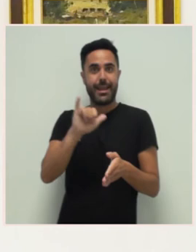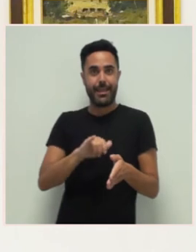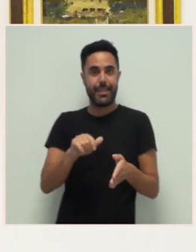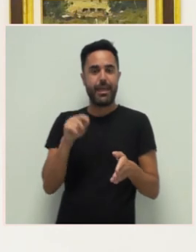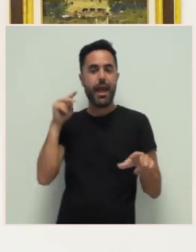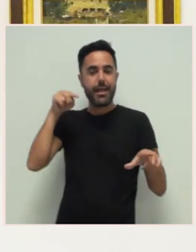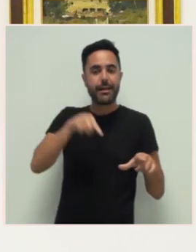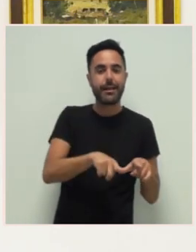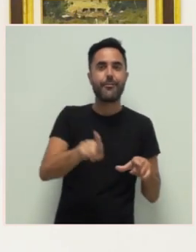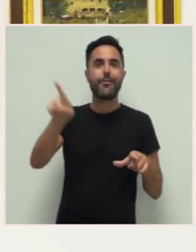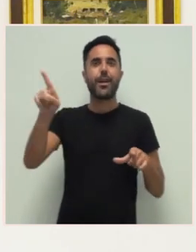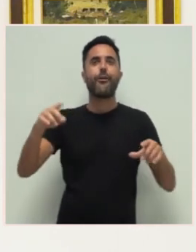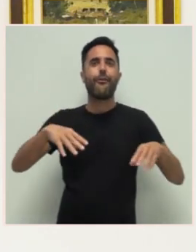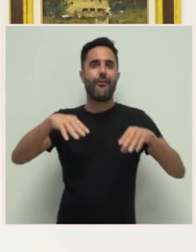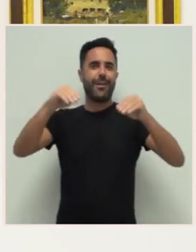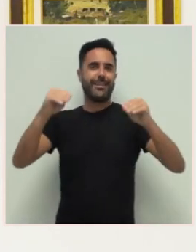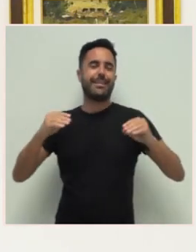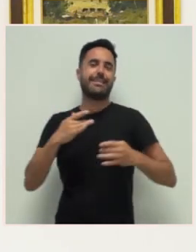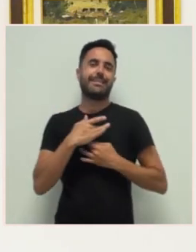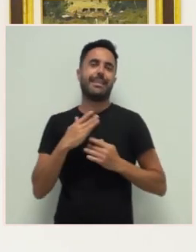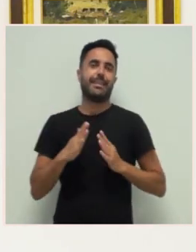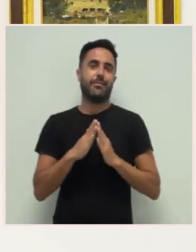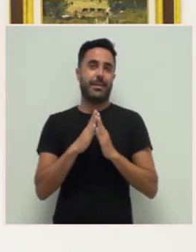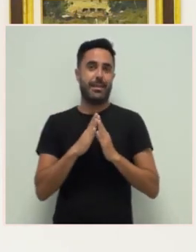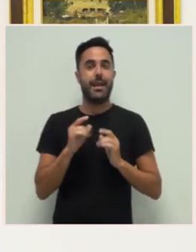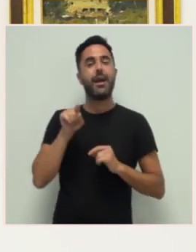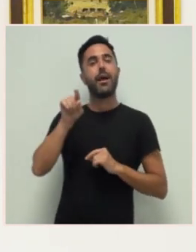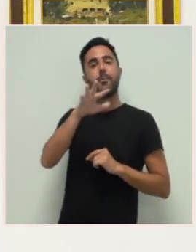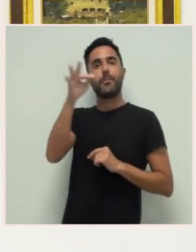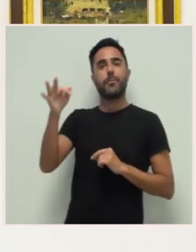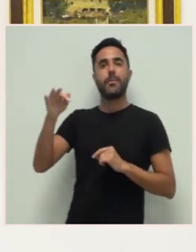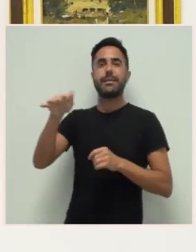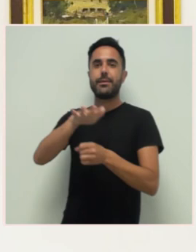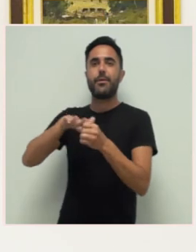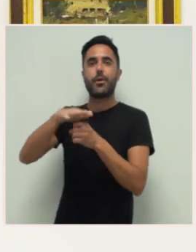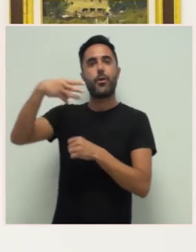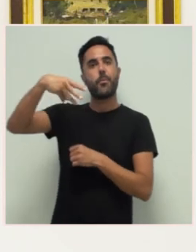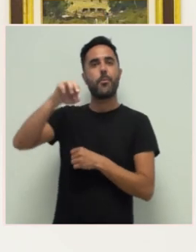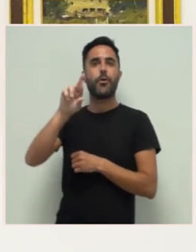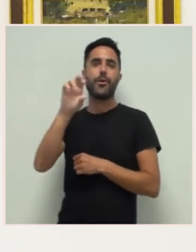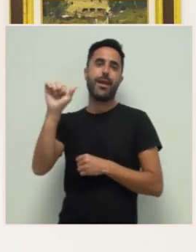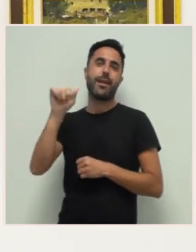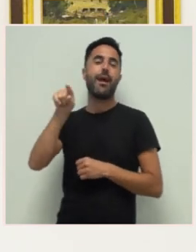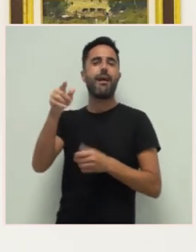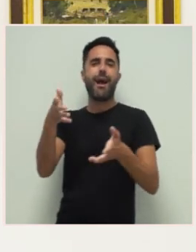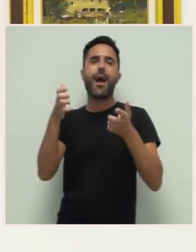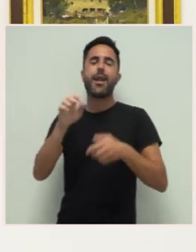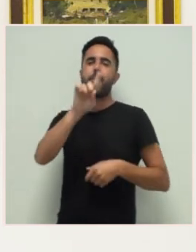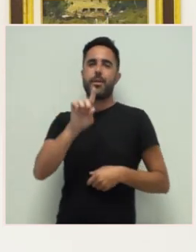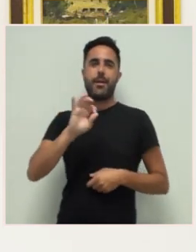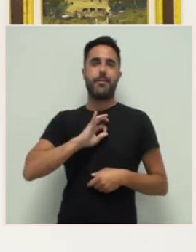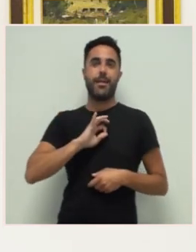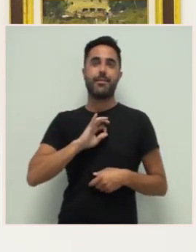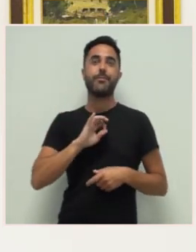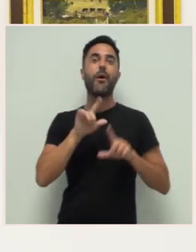cristalinas do Lérez. E con esta obra vai conseguir a primeira medalla. É unha mágoa non poder gozar desa obra tamén aquí no museo, pero sí que